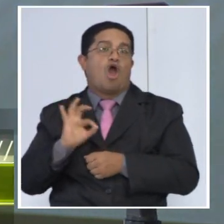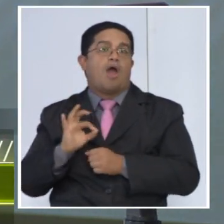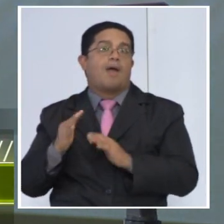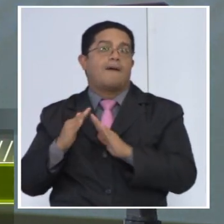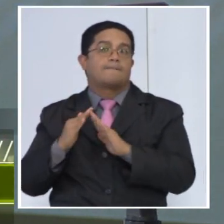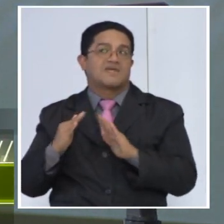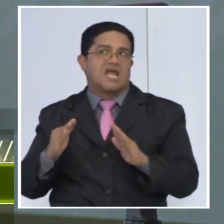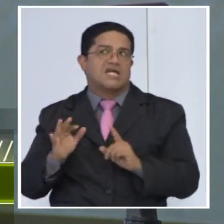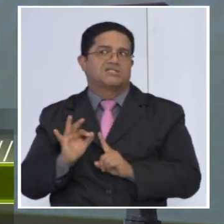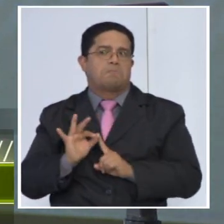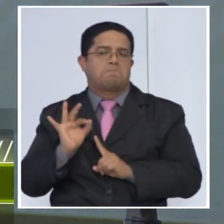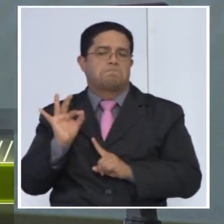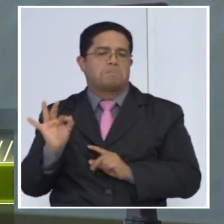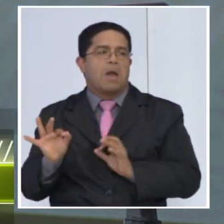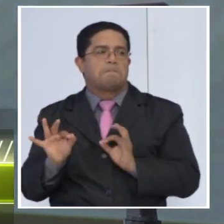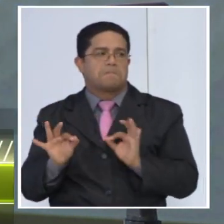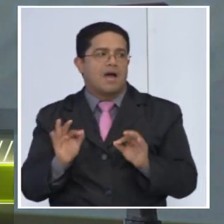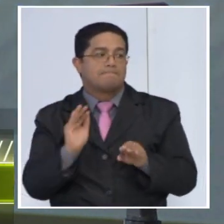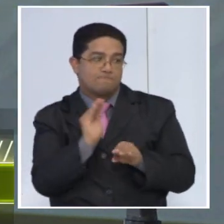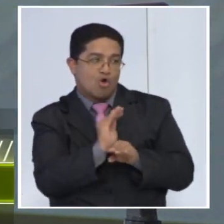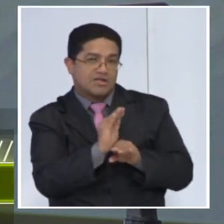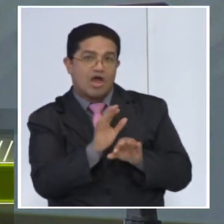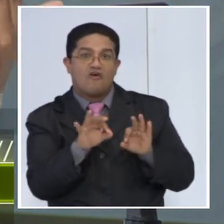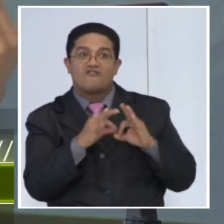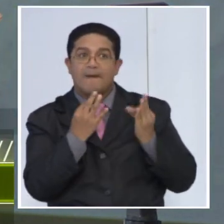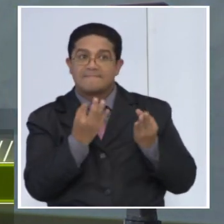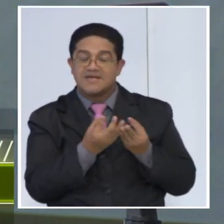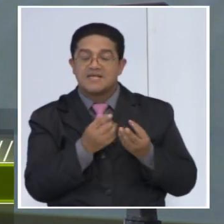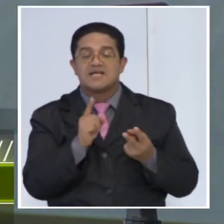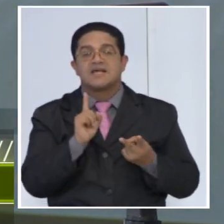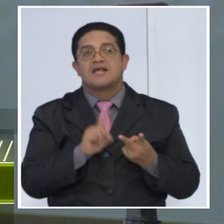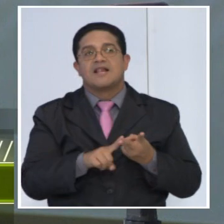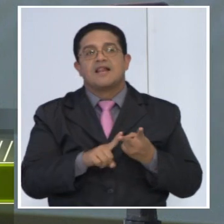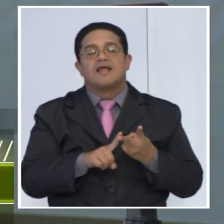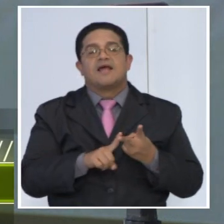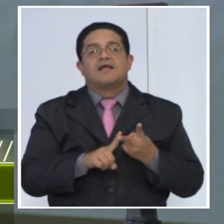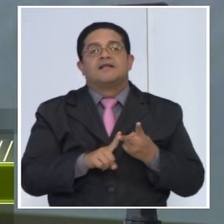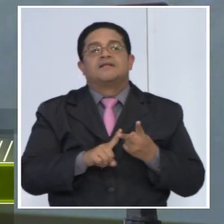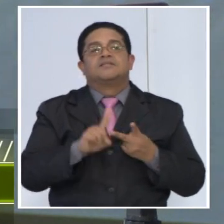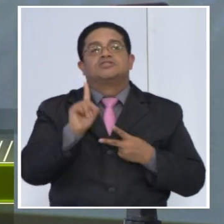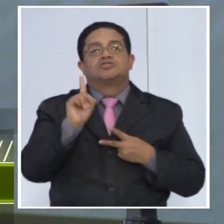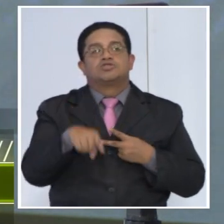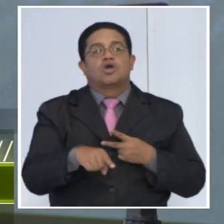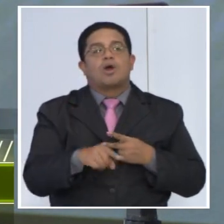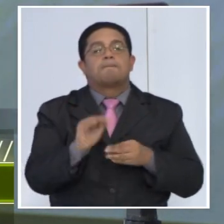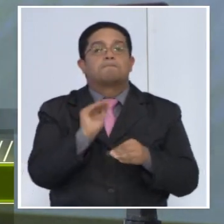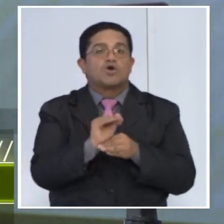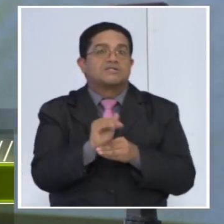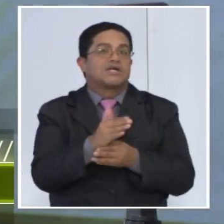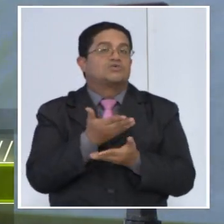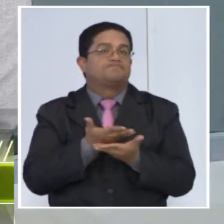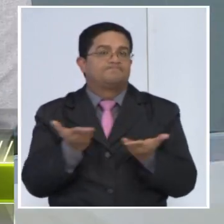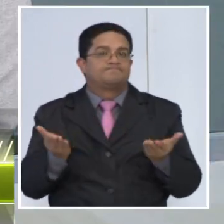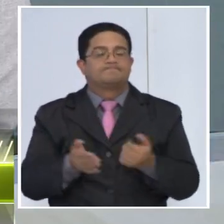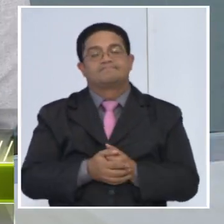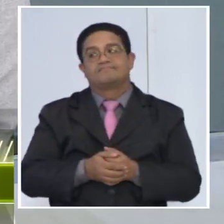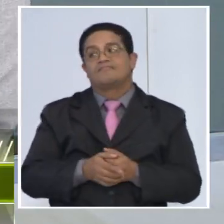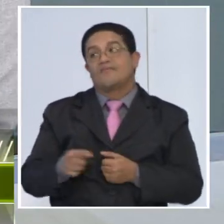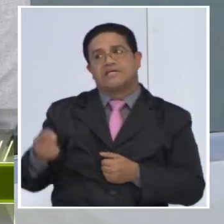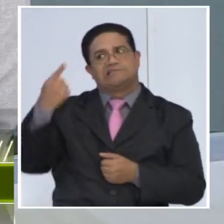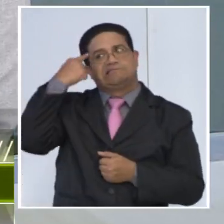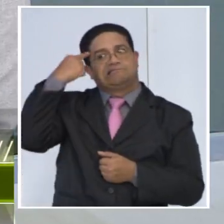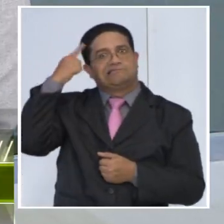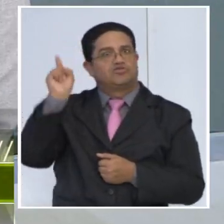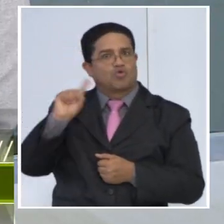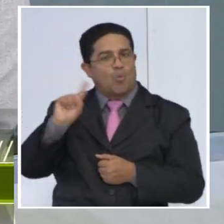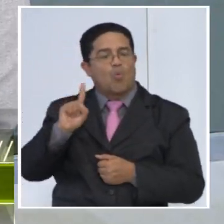la transmisión, voy a proteger a mis seres queridos, voy a proteger en líneas generales sin a la comunidad. Sin entrar en paranoia, solo Totalmente.